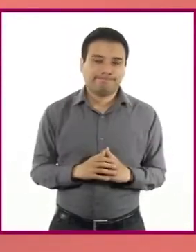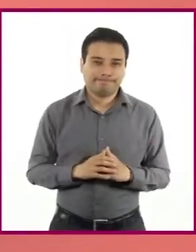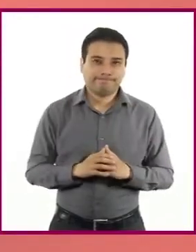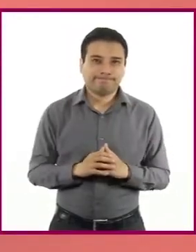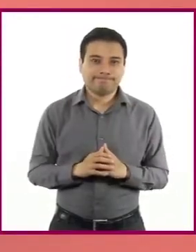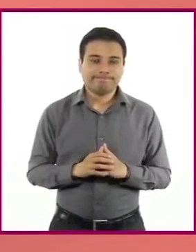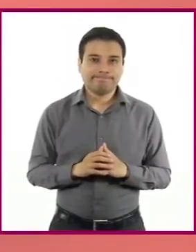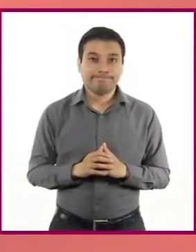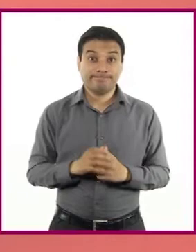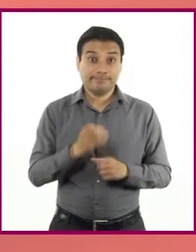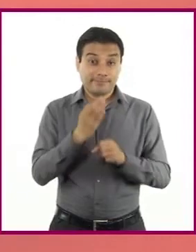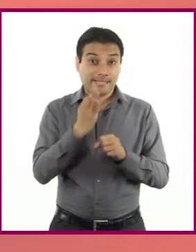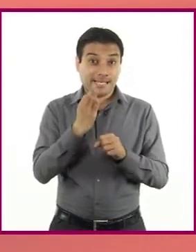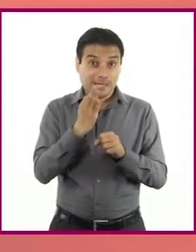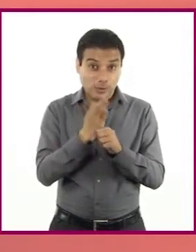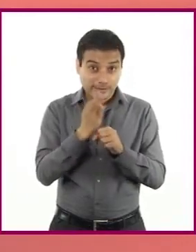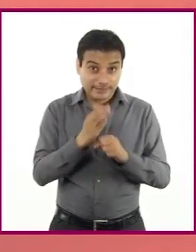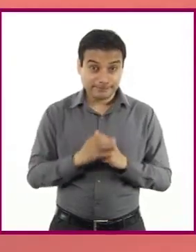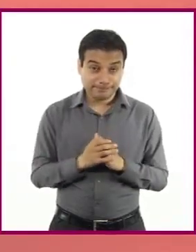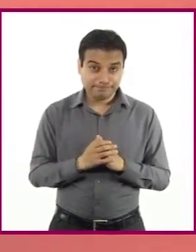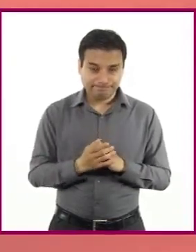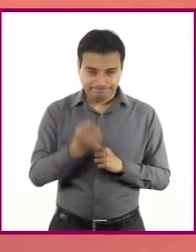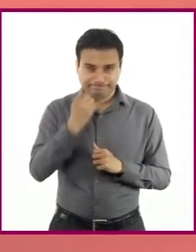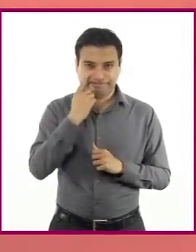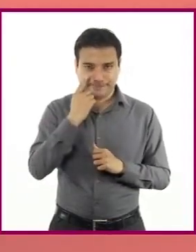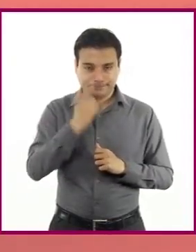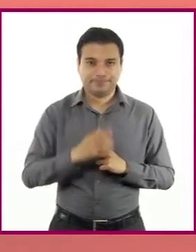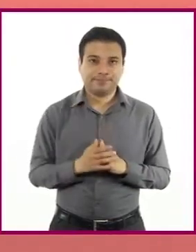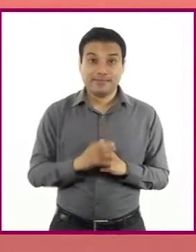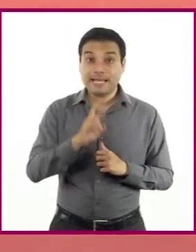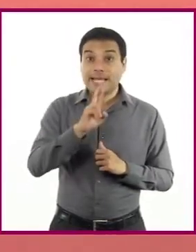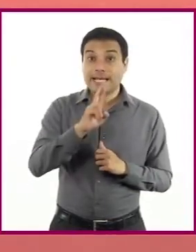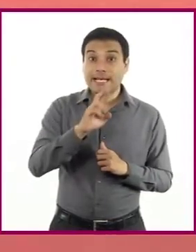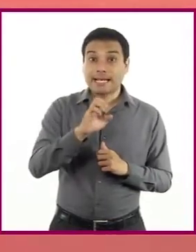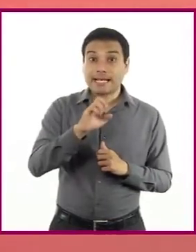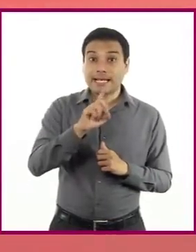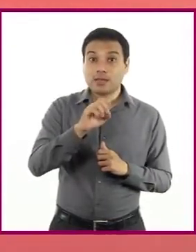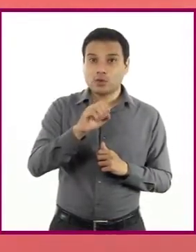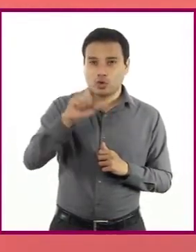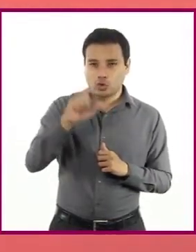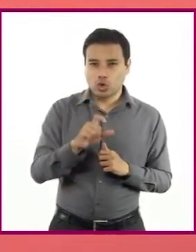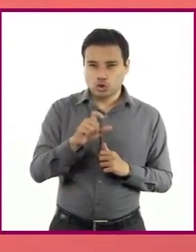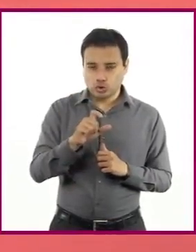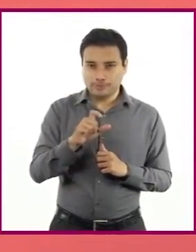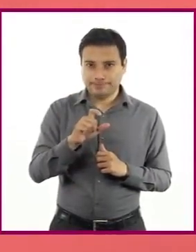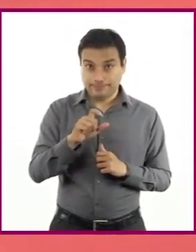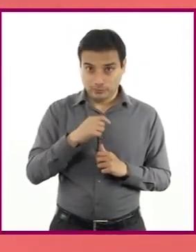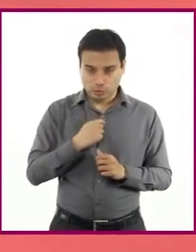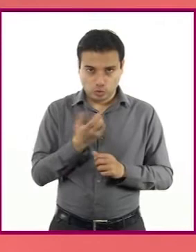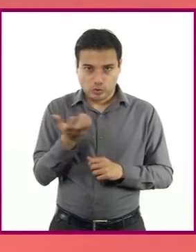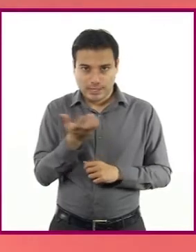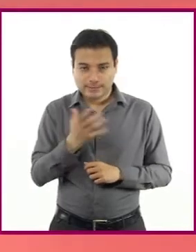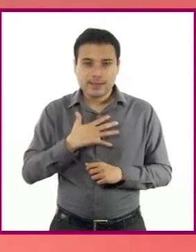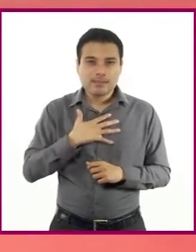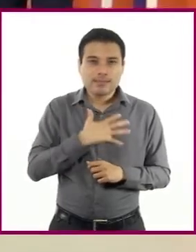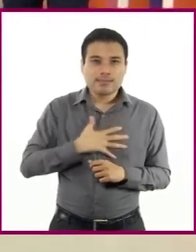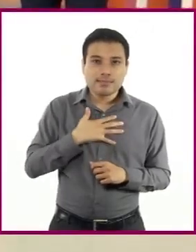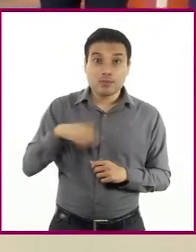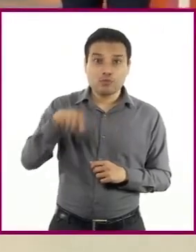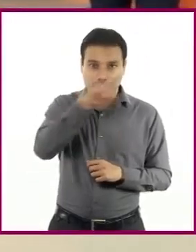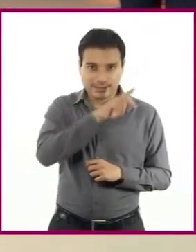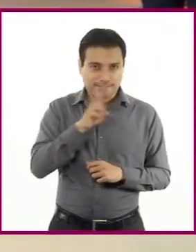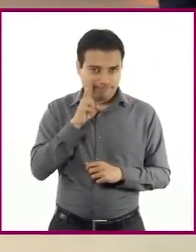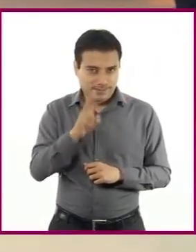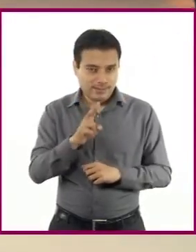esta ocasión, vamos a llevar a cabo la reacción redox del hierro. Los invitamos a detectar los cambios